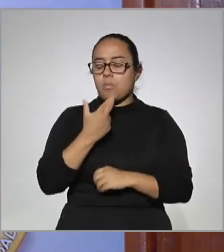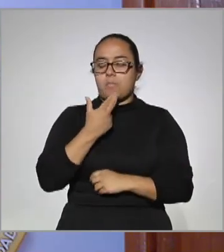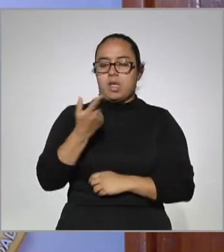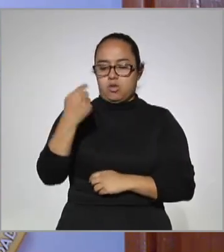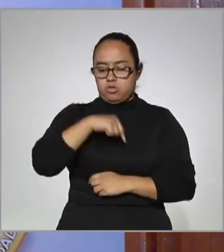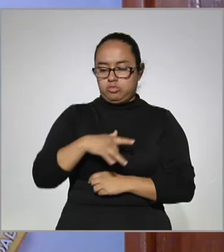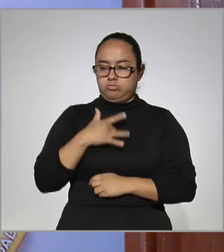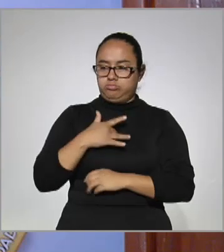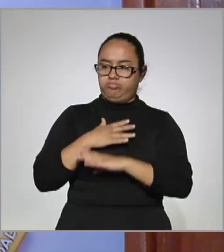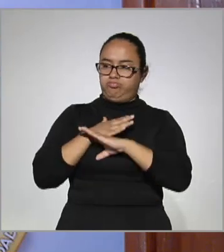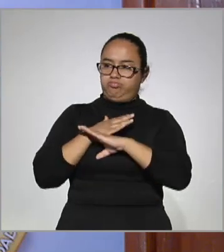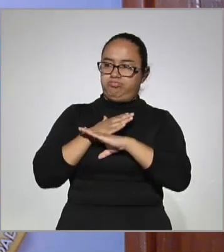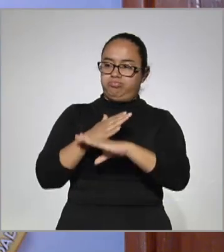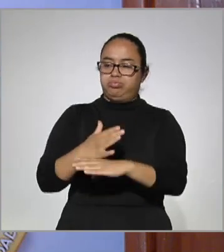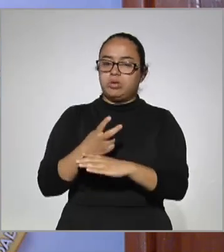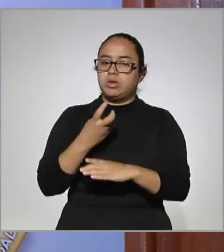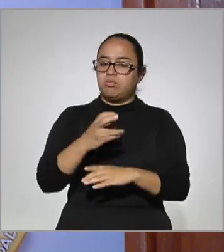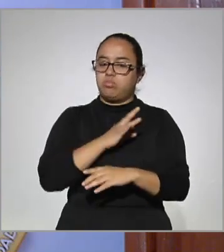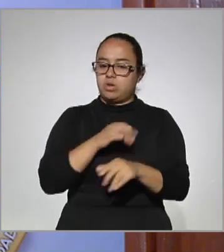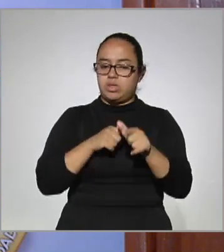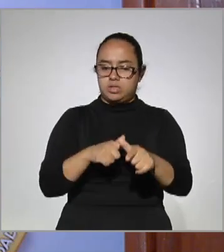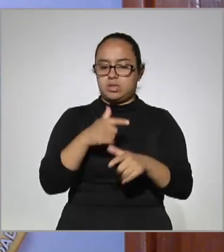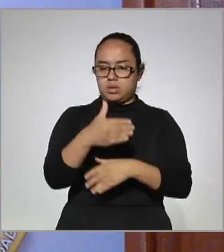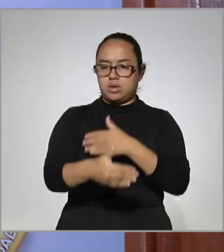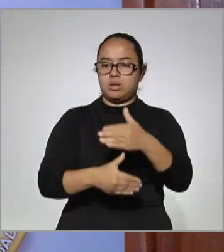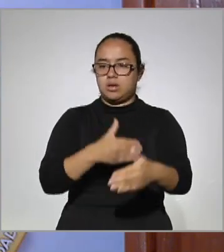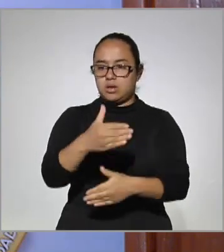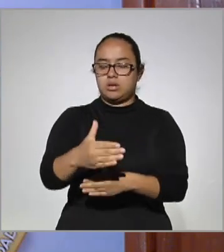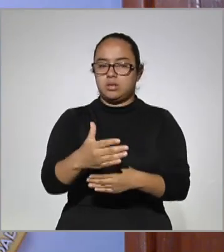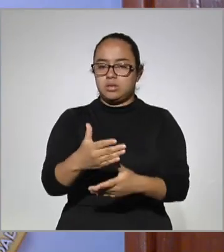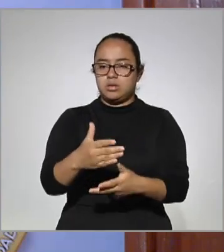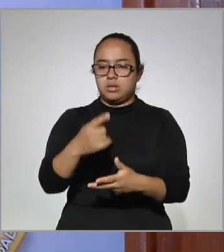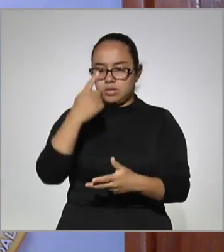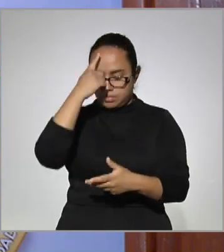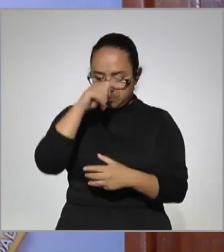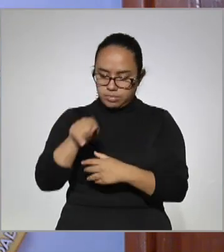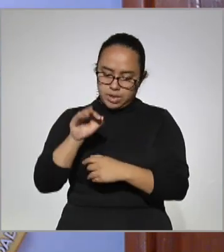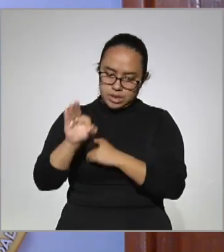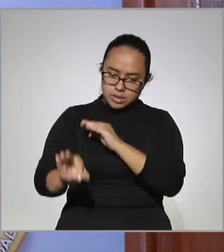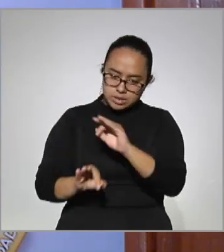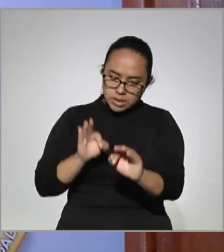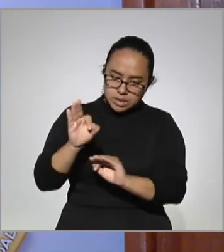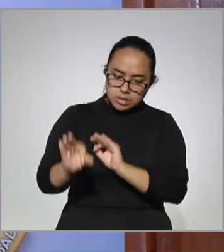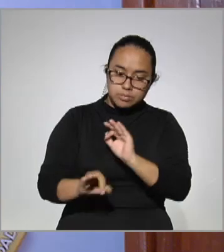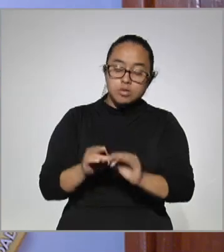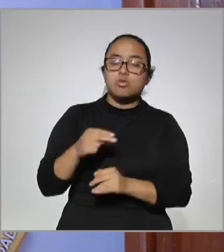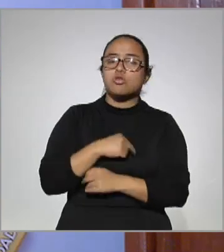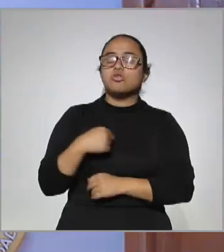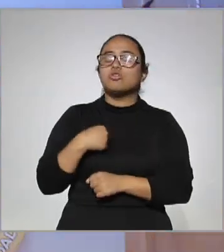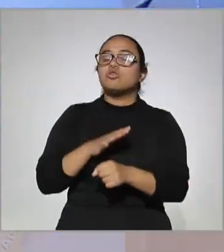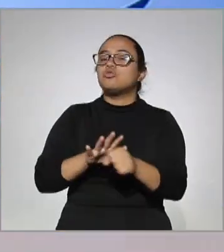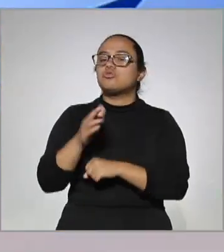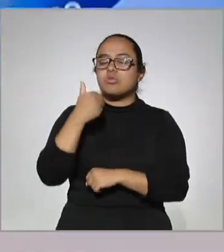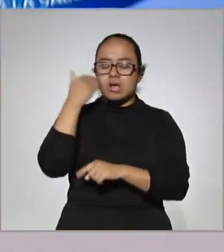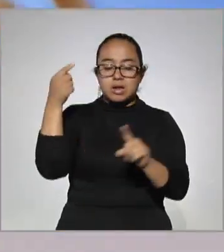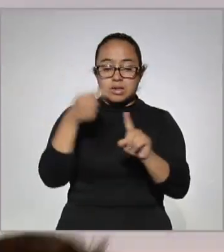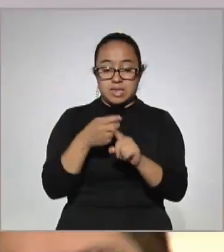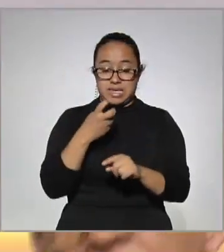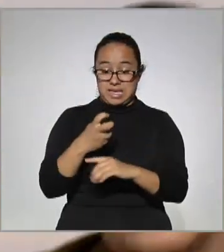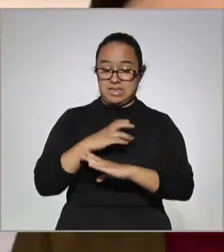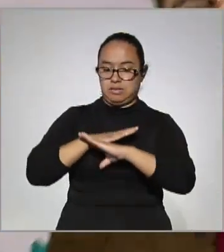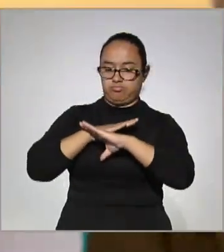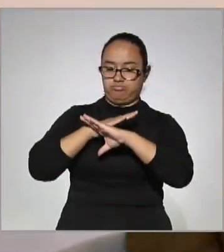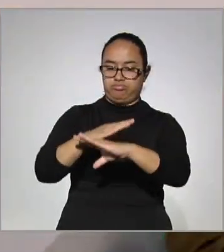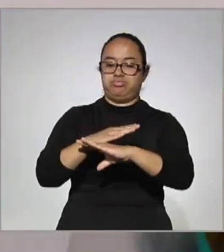autoinmunidad y eso le permita avanzar en el tratamiento en el cual lo que queremos es despertar las defensas de